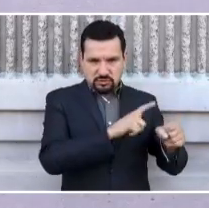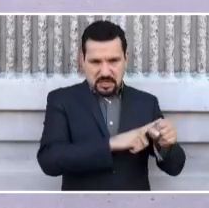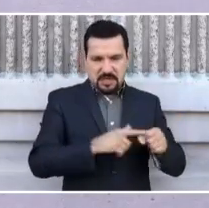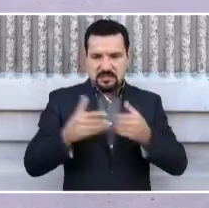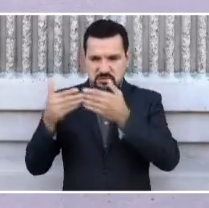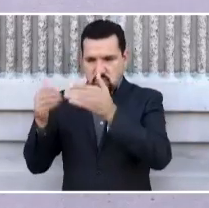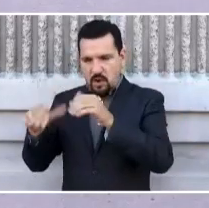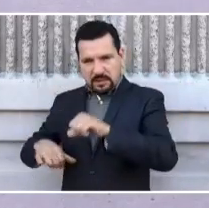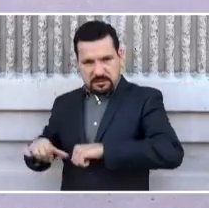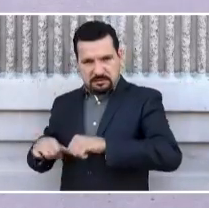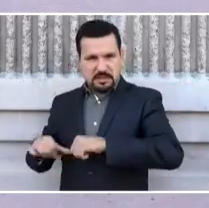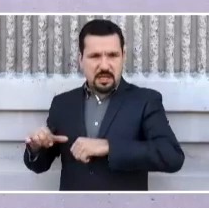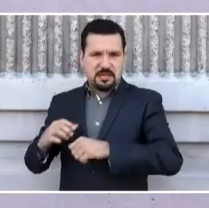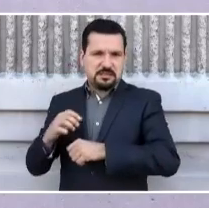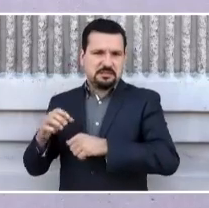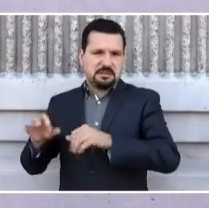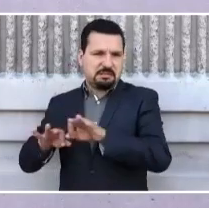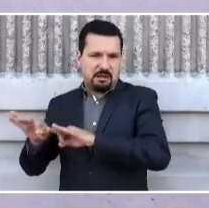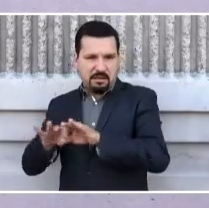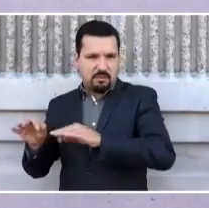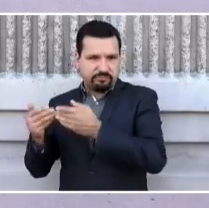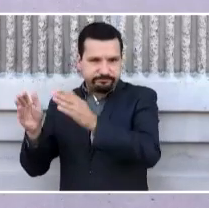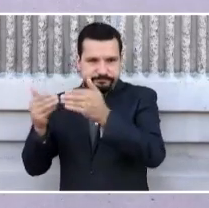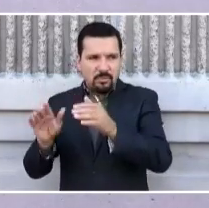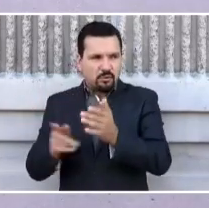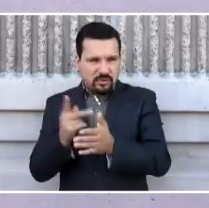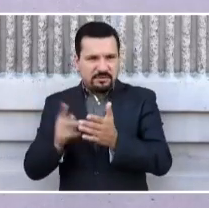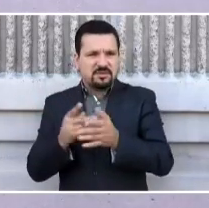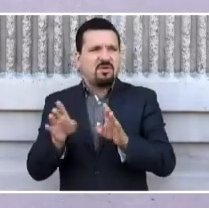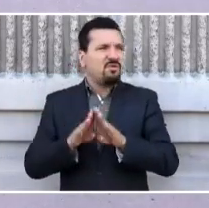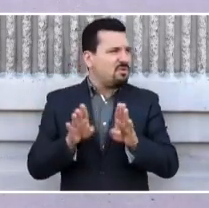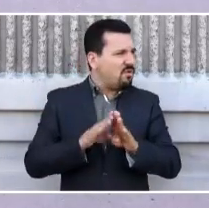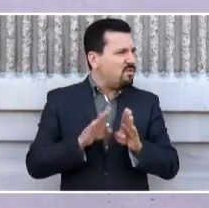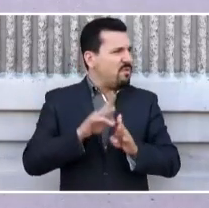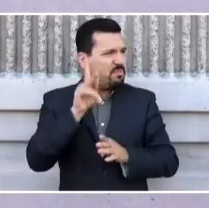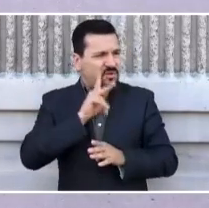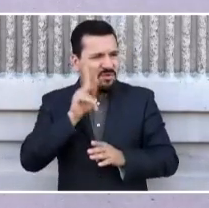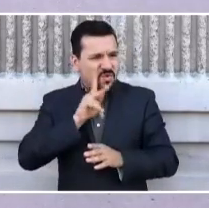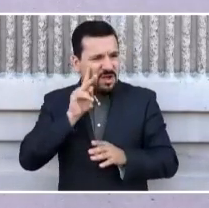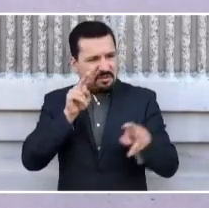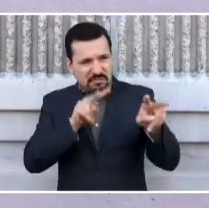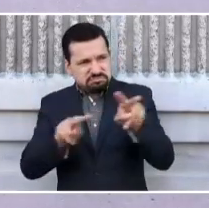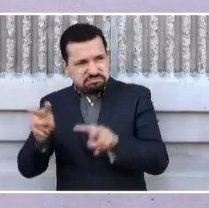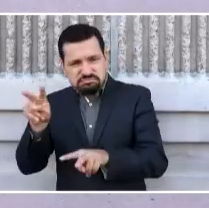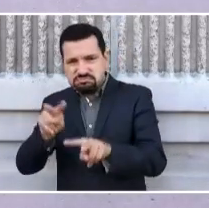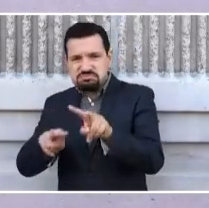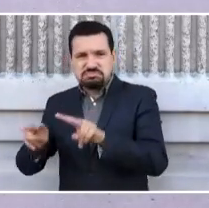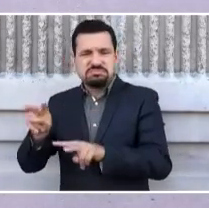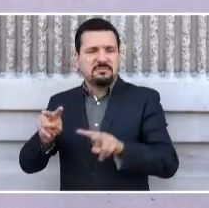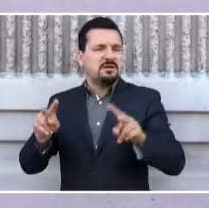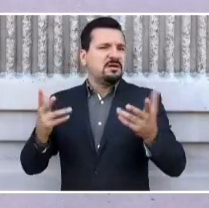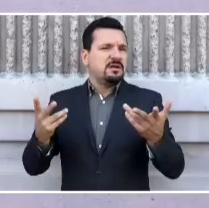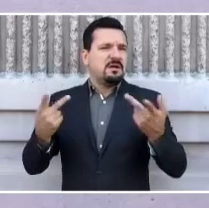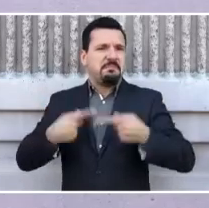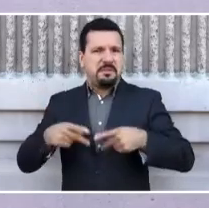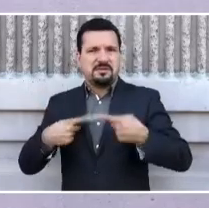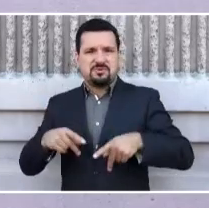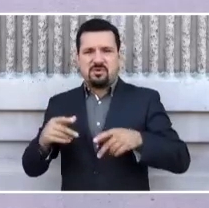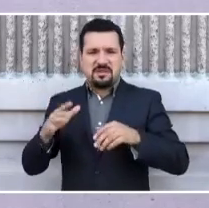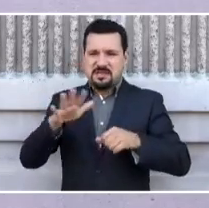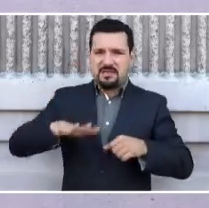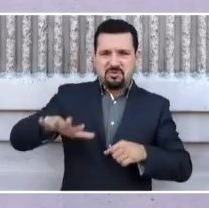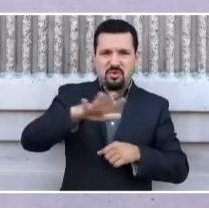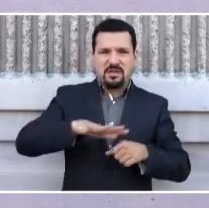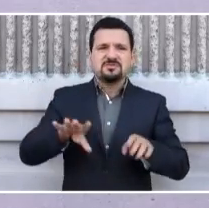como las no esenciales? Saber si se realizarán pruebas a mayor escala ¿Y cuál sería la estrategia para rastrear